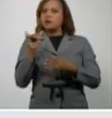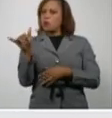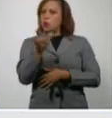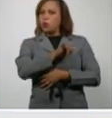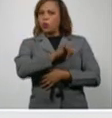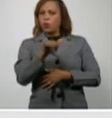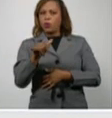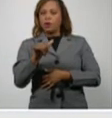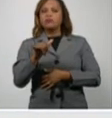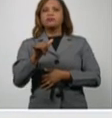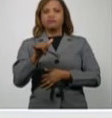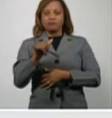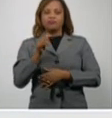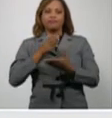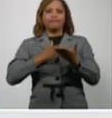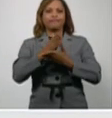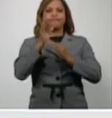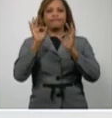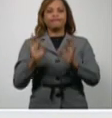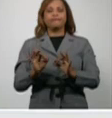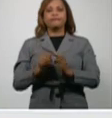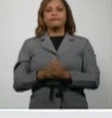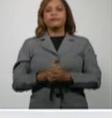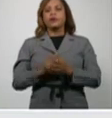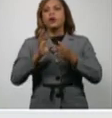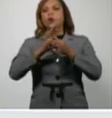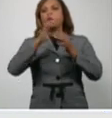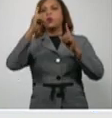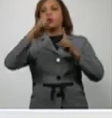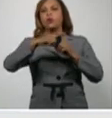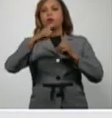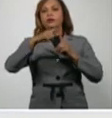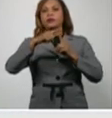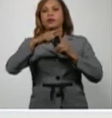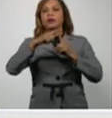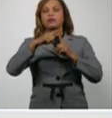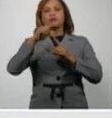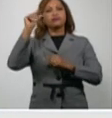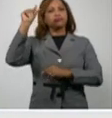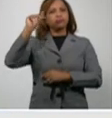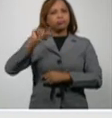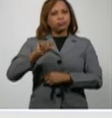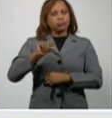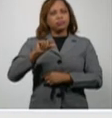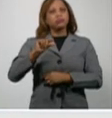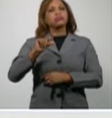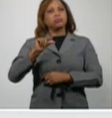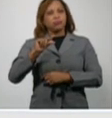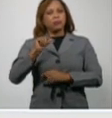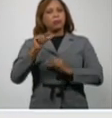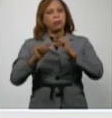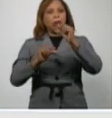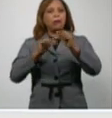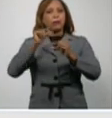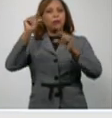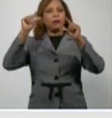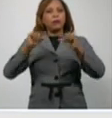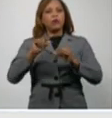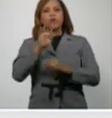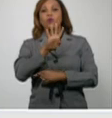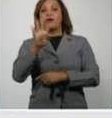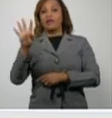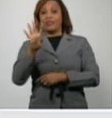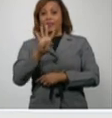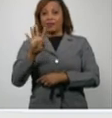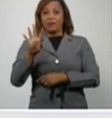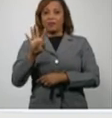el comportamiento. Guantánamo va disminuyendo, se mantiene disminuyendo, 44 en el día de